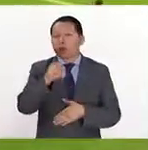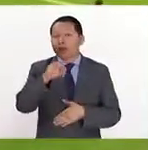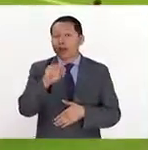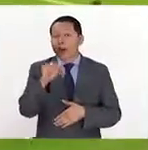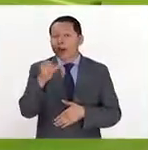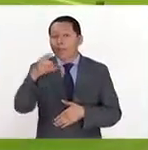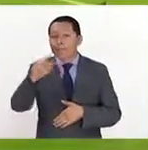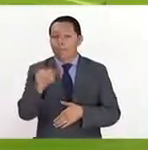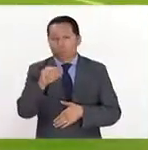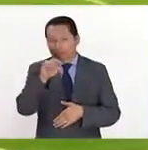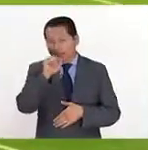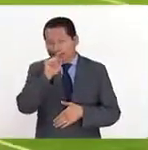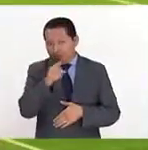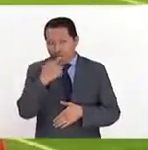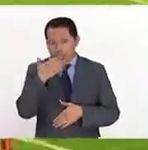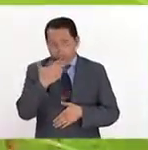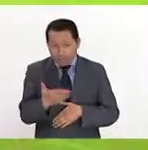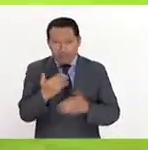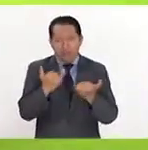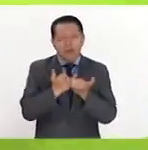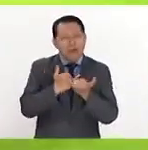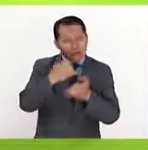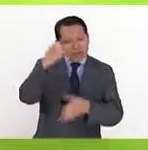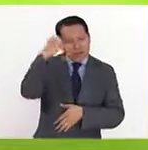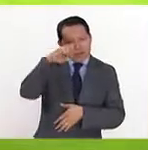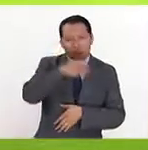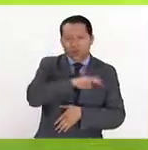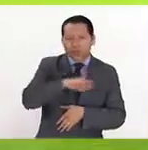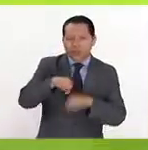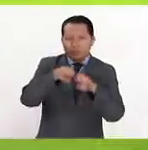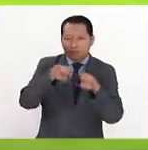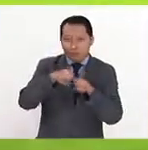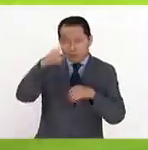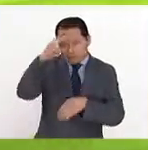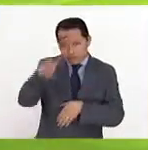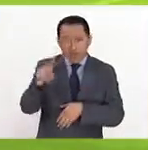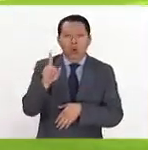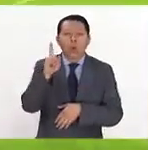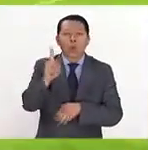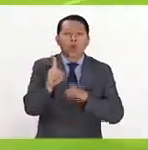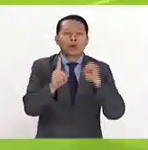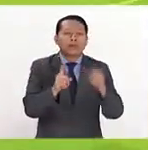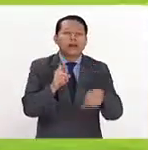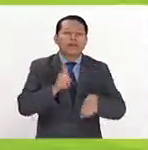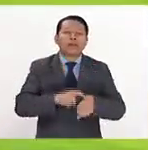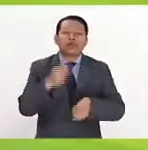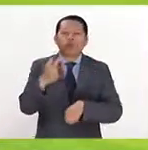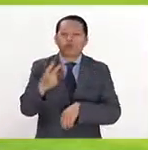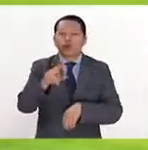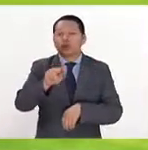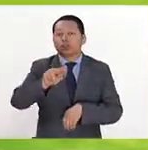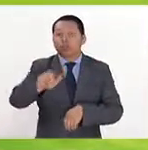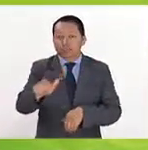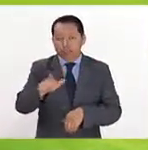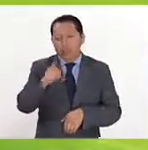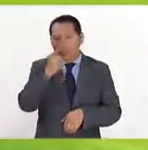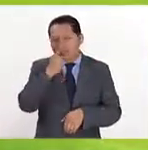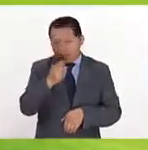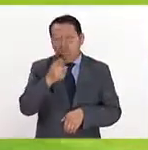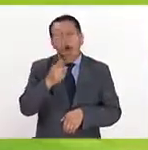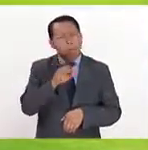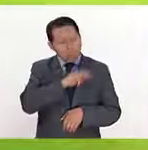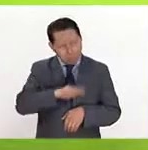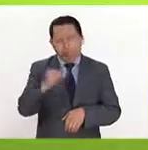la recibe bien, experimentada jugadora seleccionada nacional. Hacía el 1-0 al minuto 2. Al 87 dijo, ¿por qué